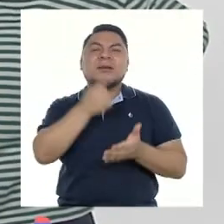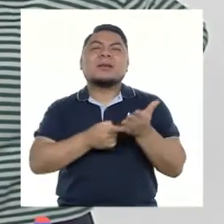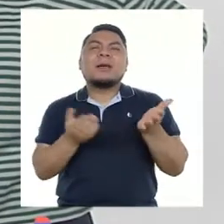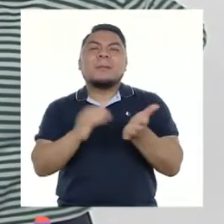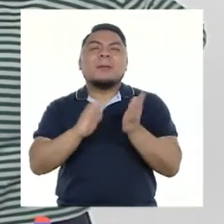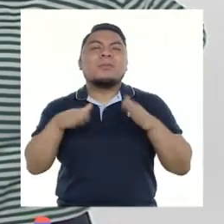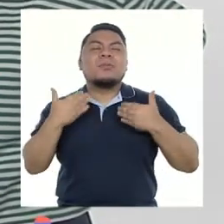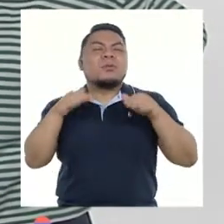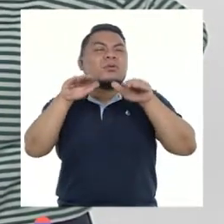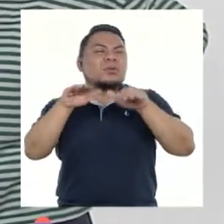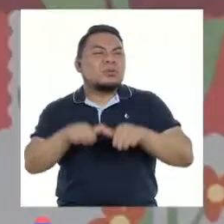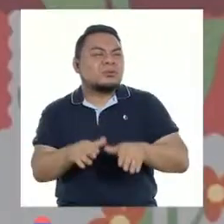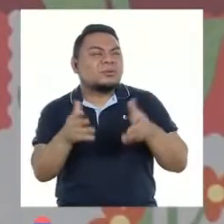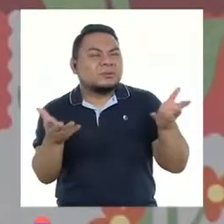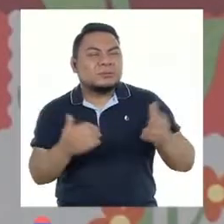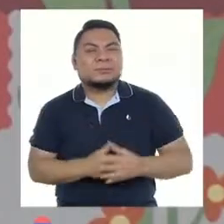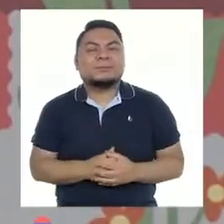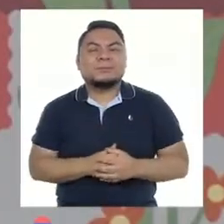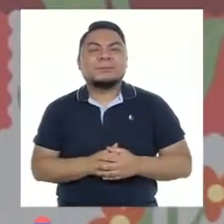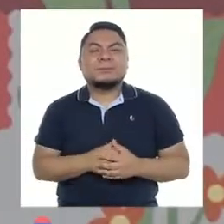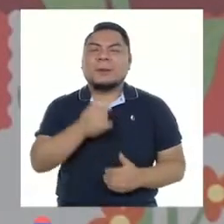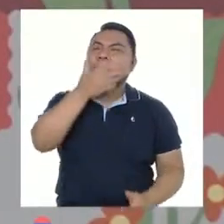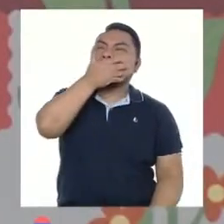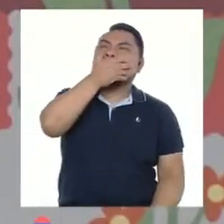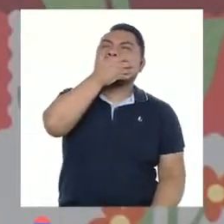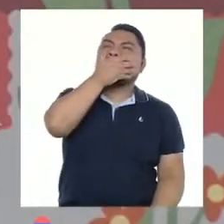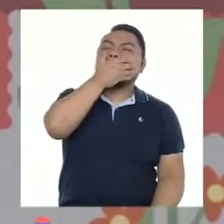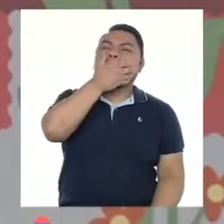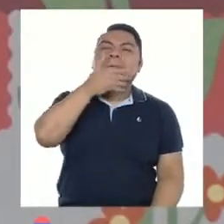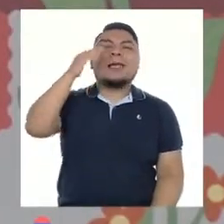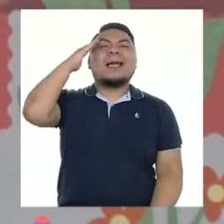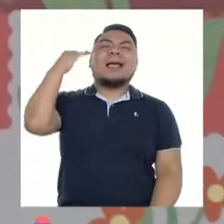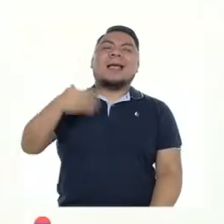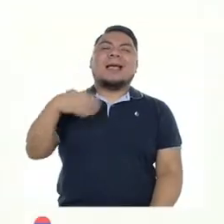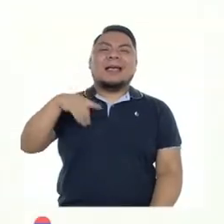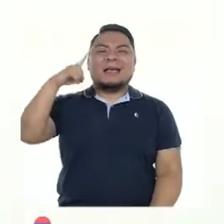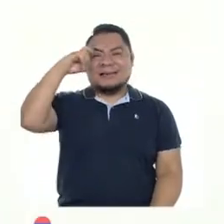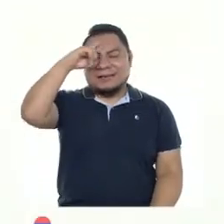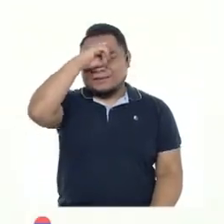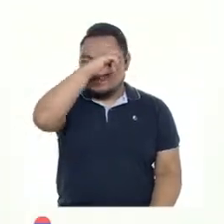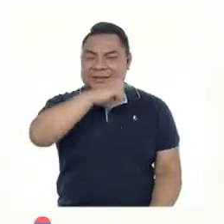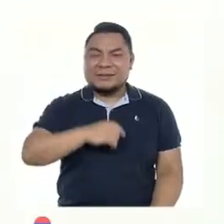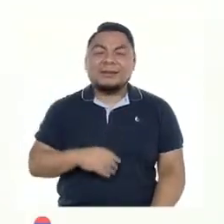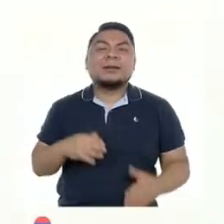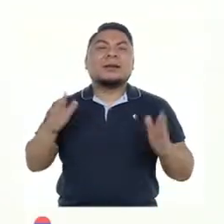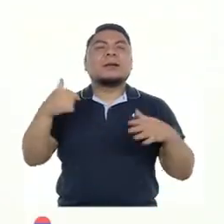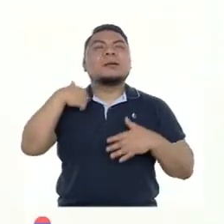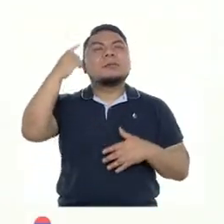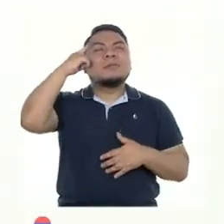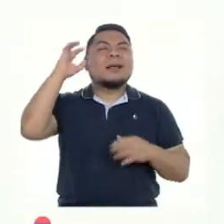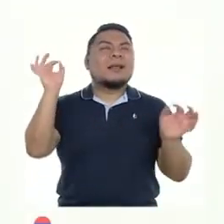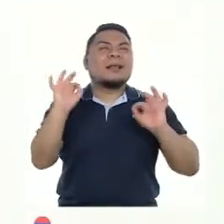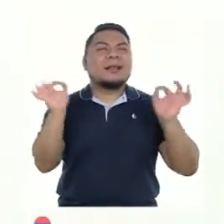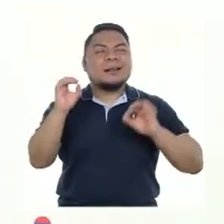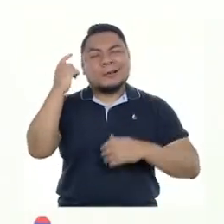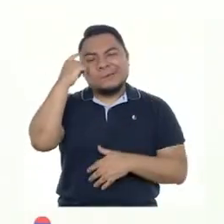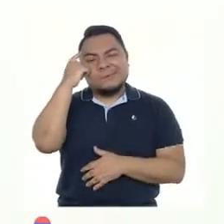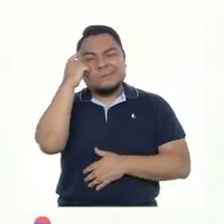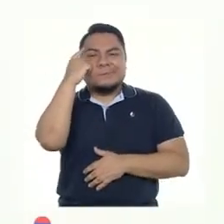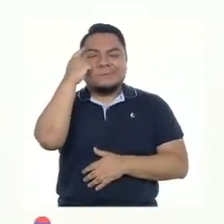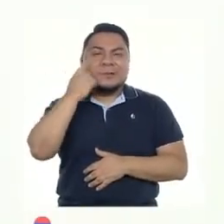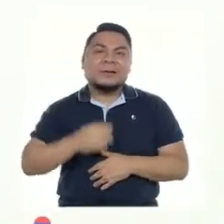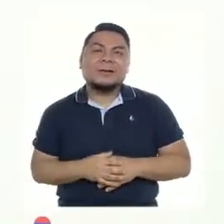podemos reducir? ¡Ay, qué difícil! ¡No sé! ¡A mí tampoco se me ocurre nada, Fatimita!